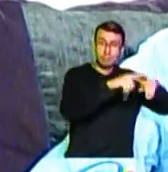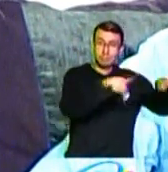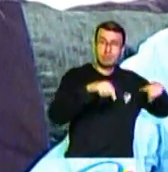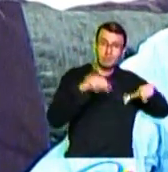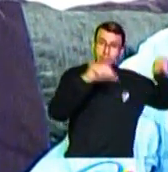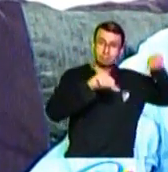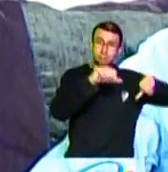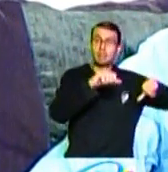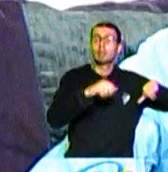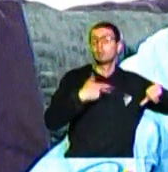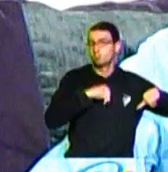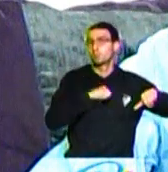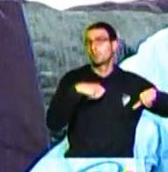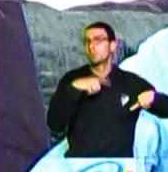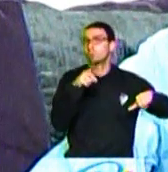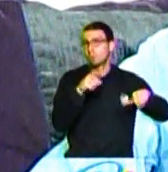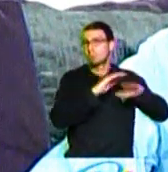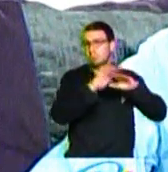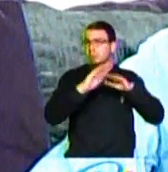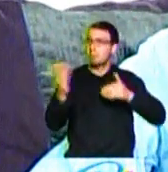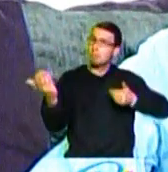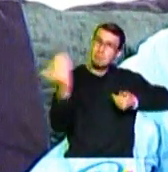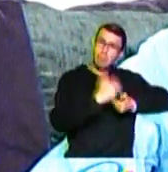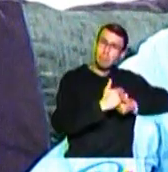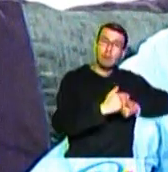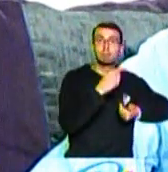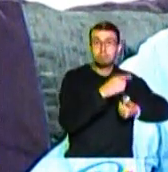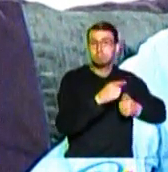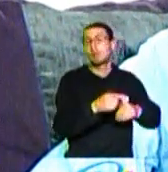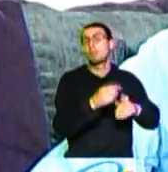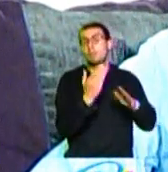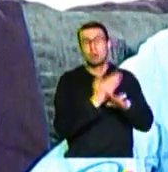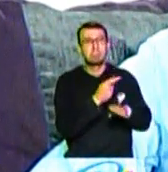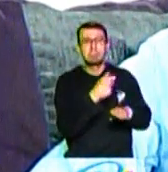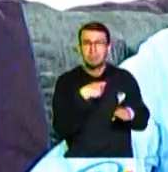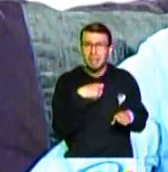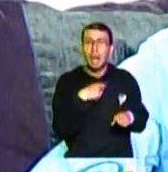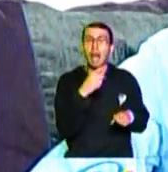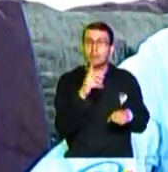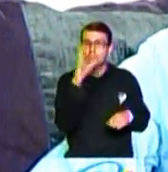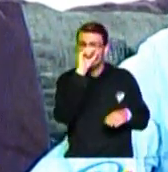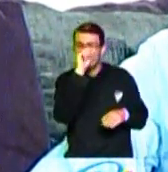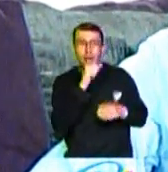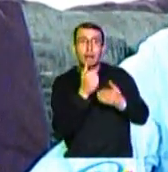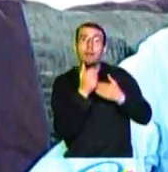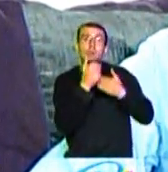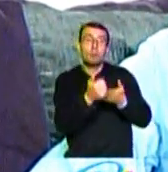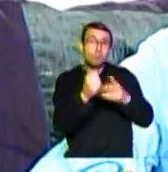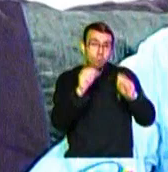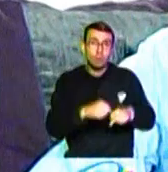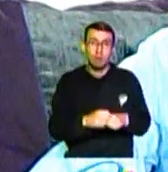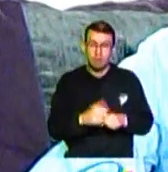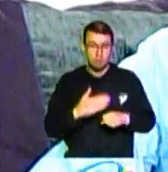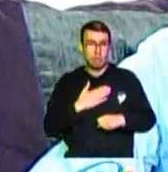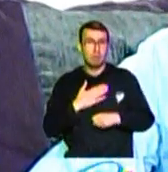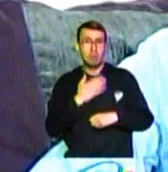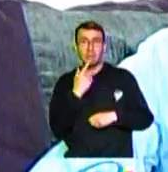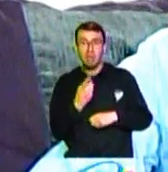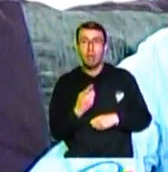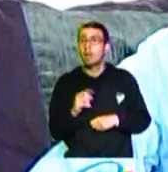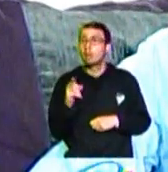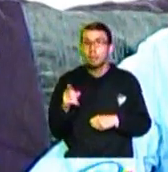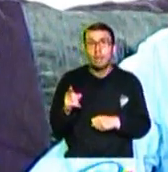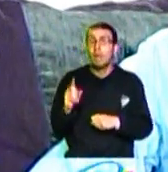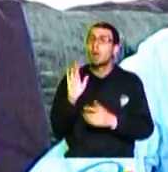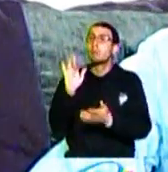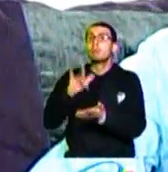nuestro parque médico en vista de tantos problemas ginecológicos, porque lo digo a título personal, la citología no